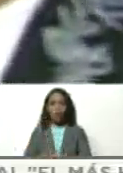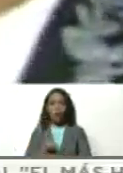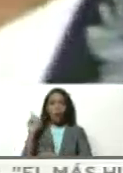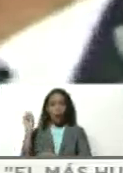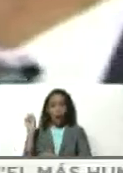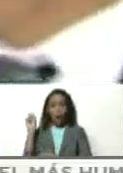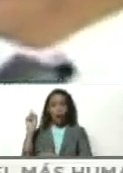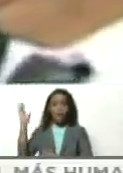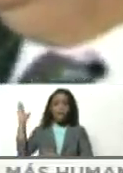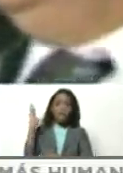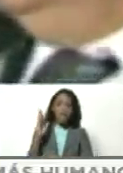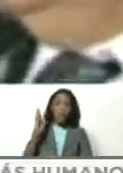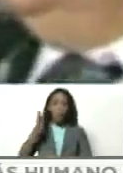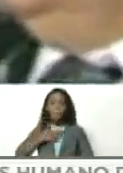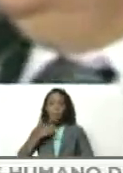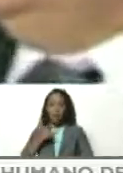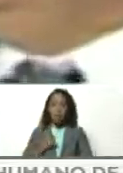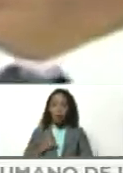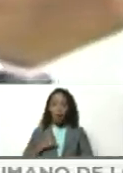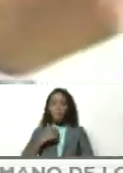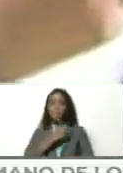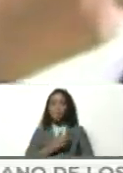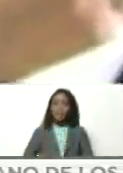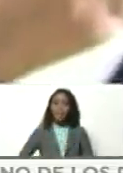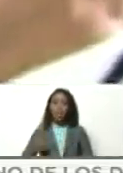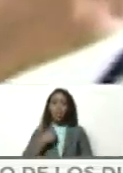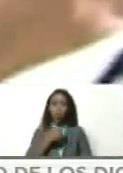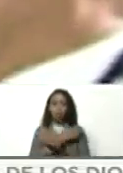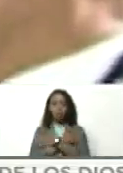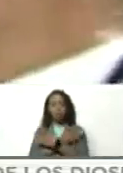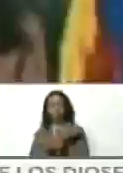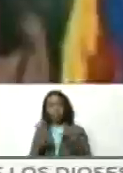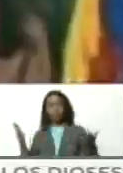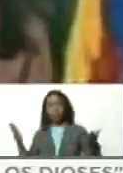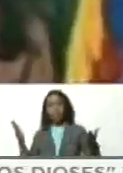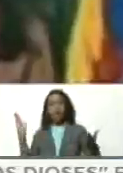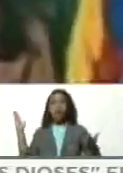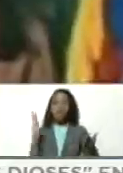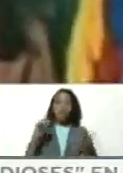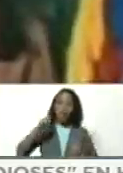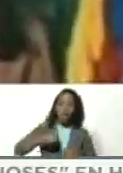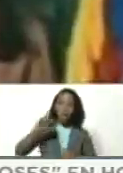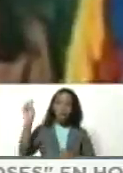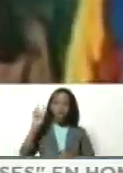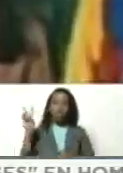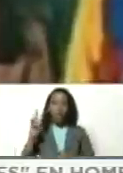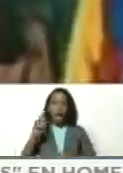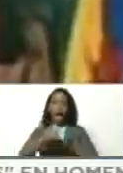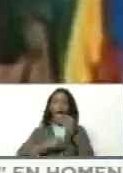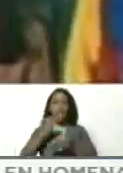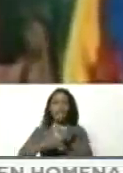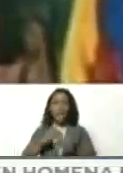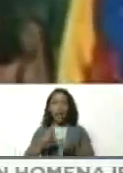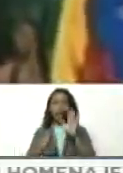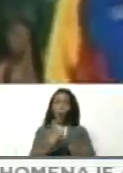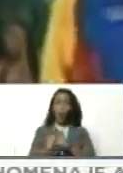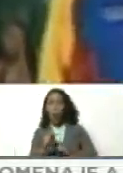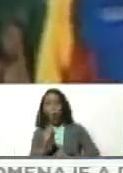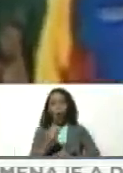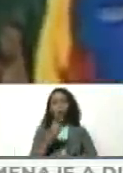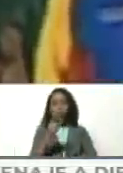vino y me dijo, presidente, estoy a su orden, me dijo Juan Gabriel, vengo a Venezuela a hacer gira, si usted quiere,